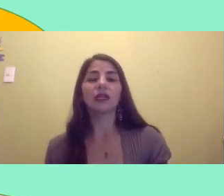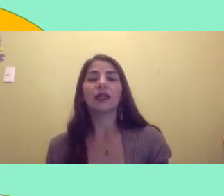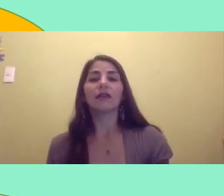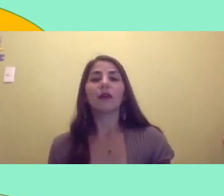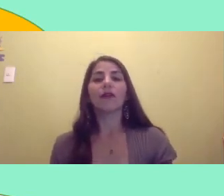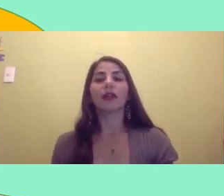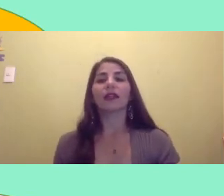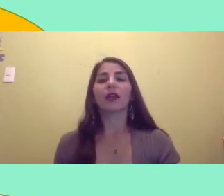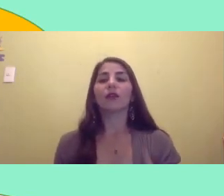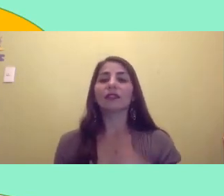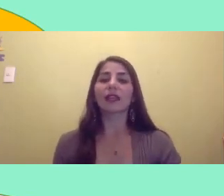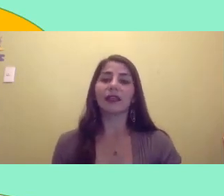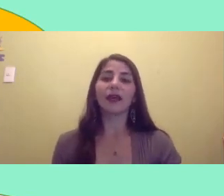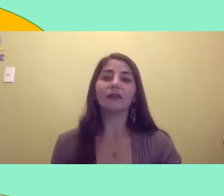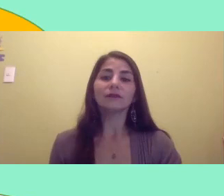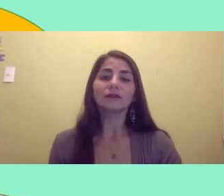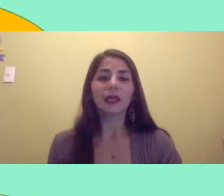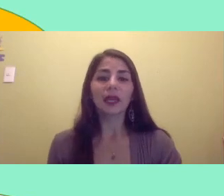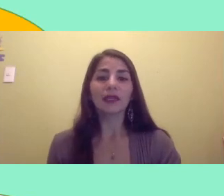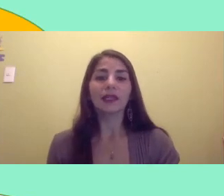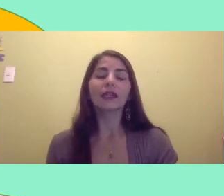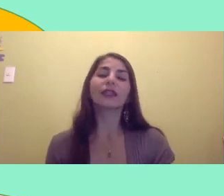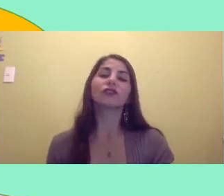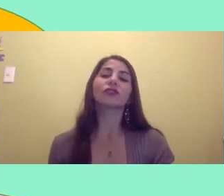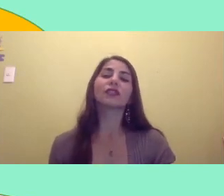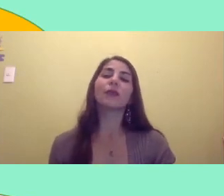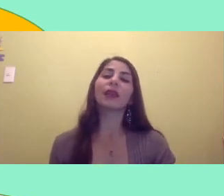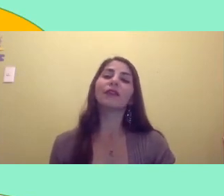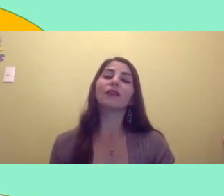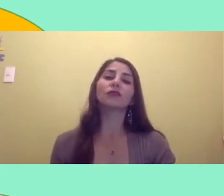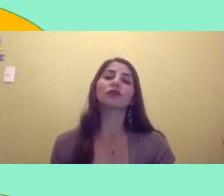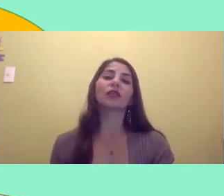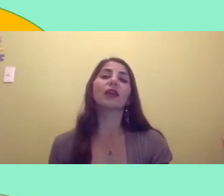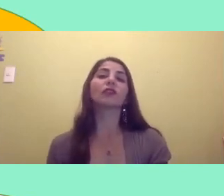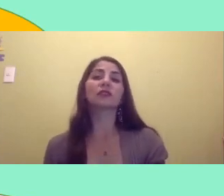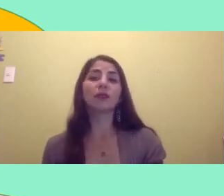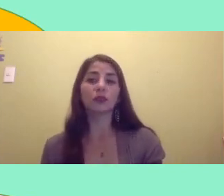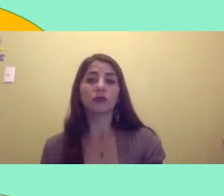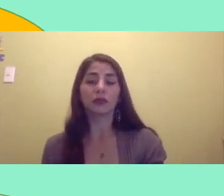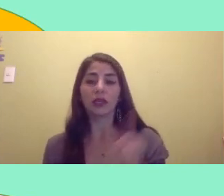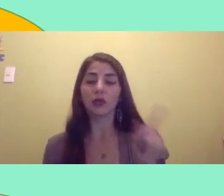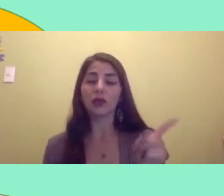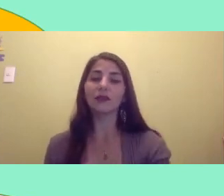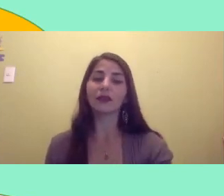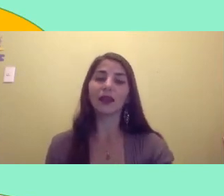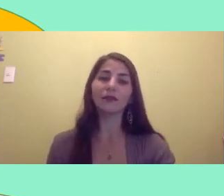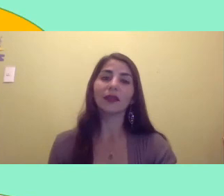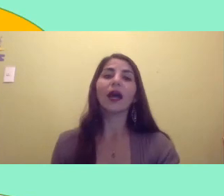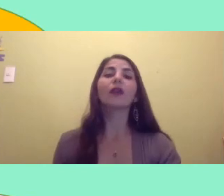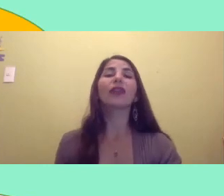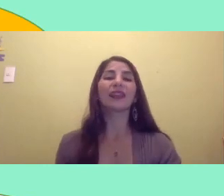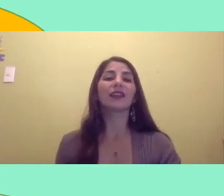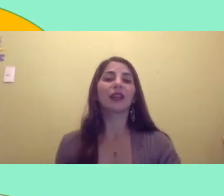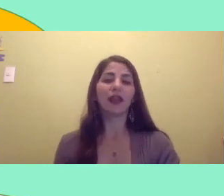extensión? Vamos a hablar de la universalidad, ¿ya? La relación seña-palabra versus seña-concepto, que no es